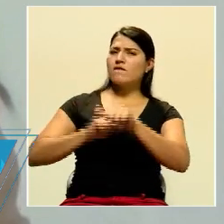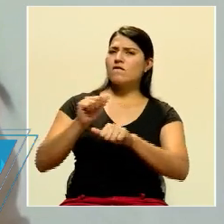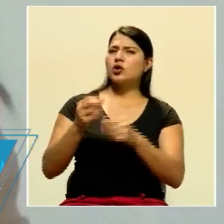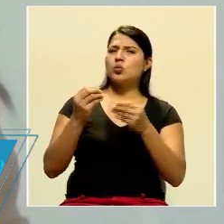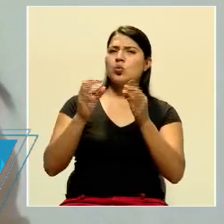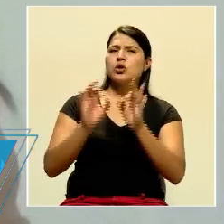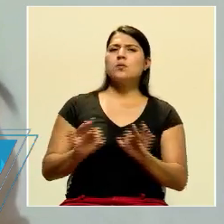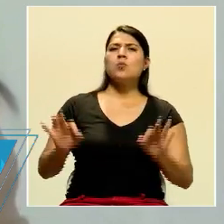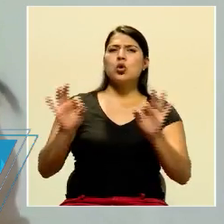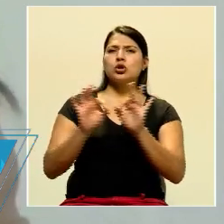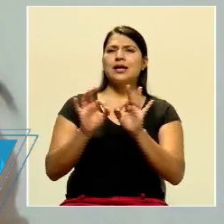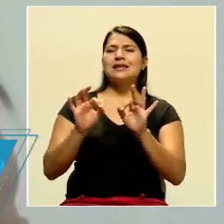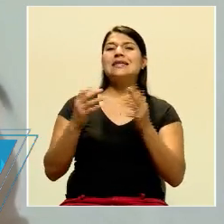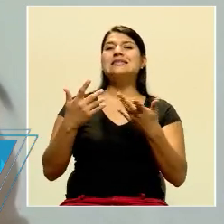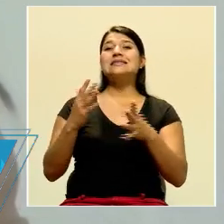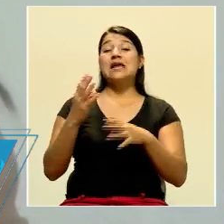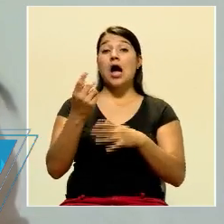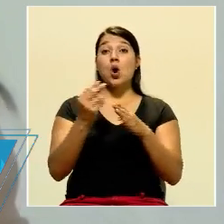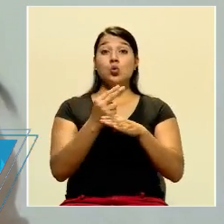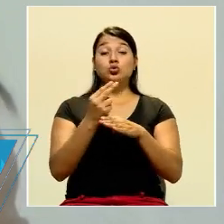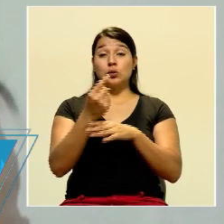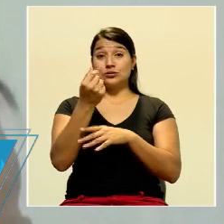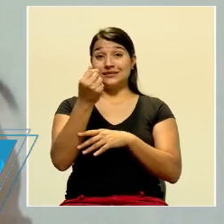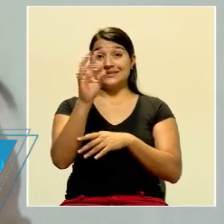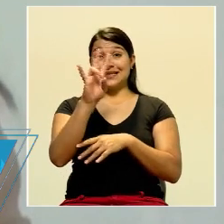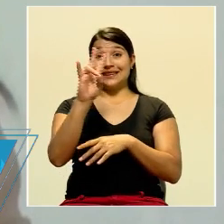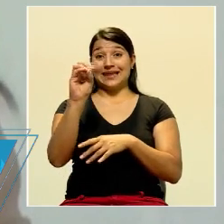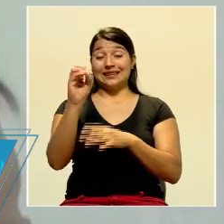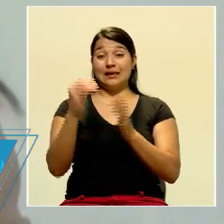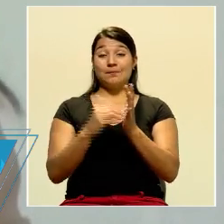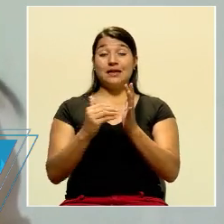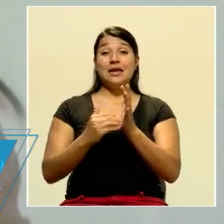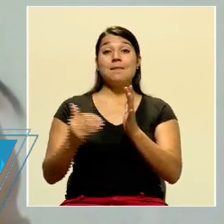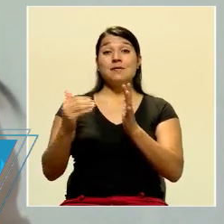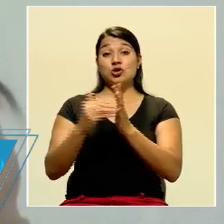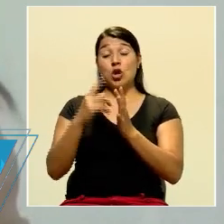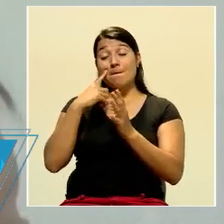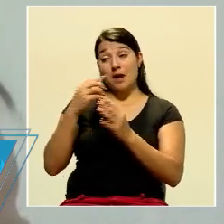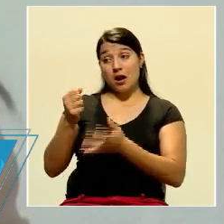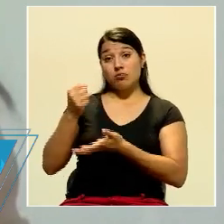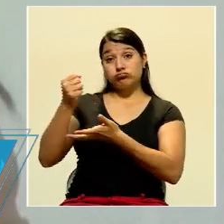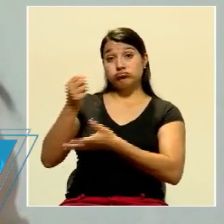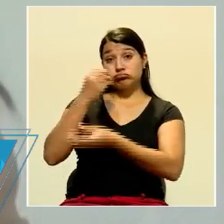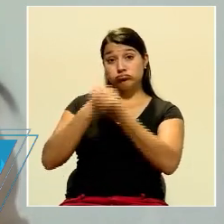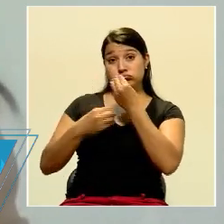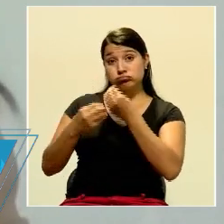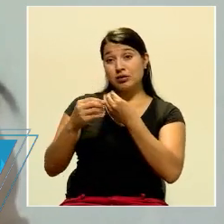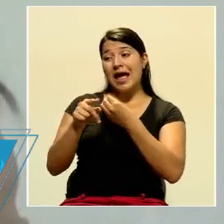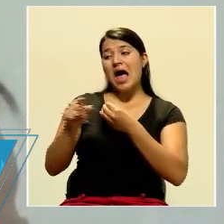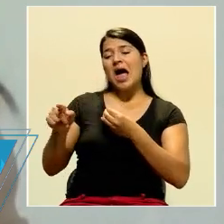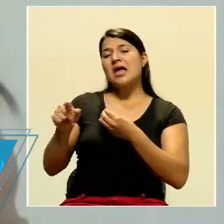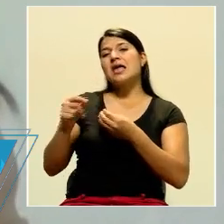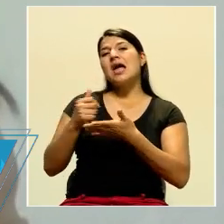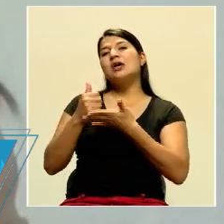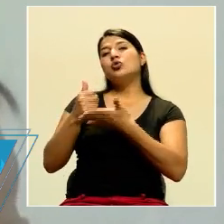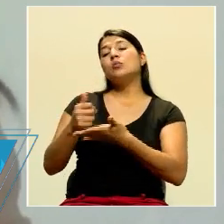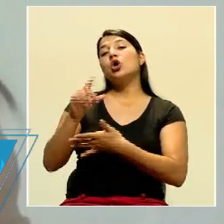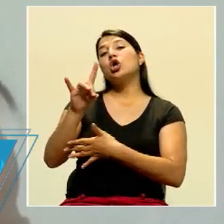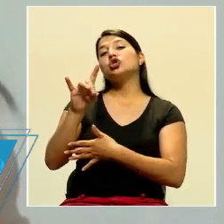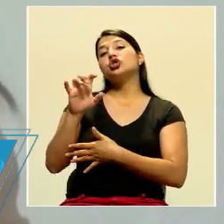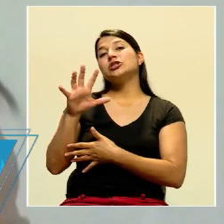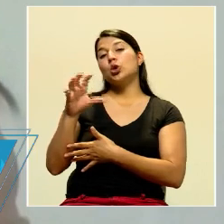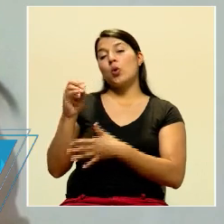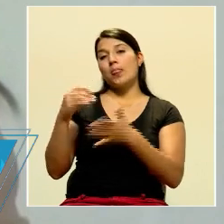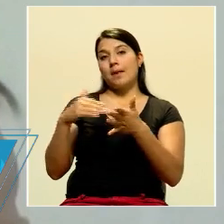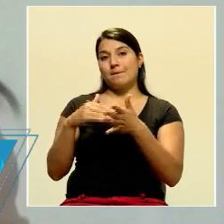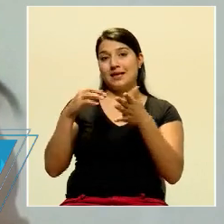importante de más de 70.000 millones para entrega de alimentos con una población beneficiada de 850.000 estudiantes.